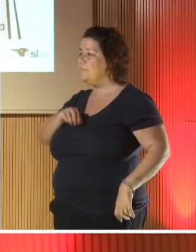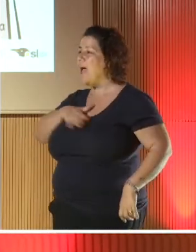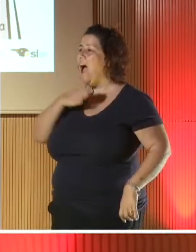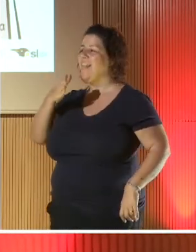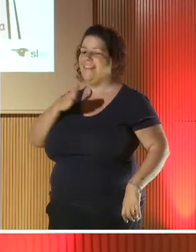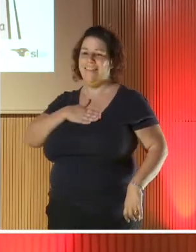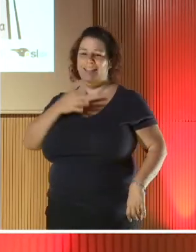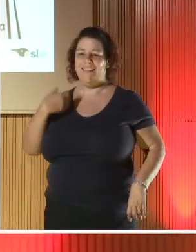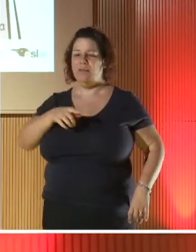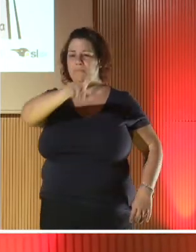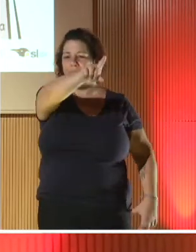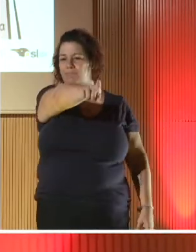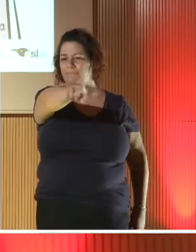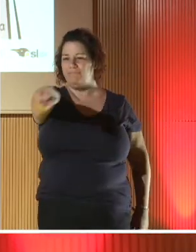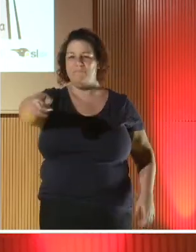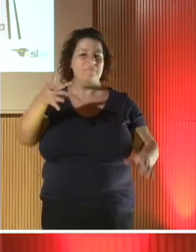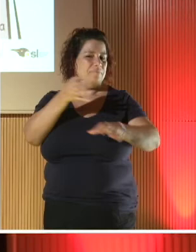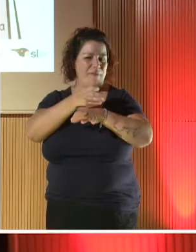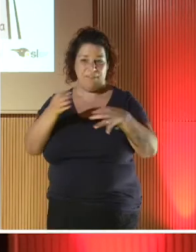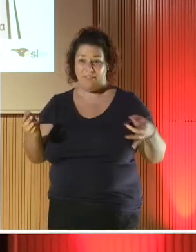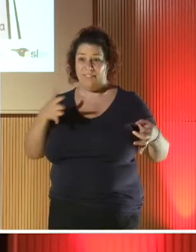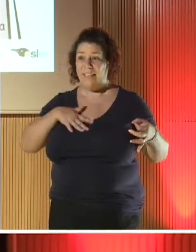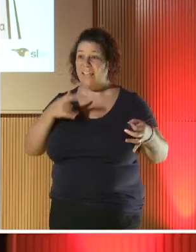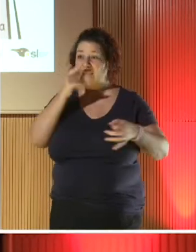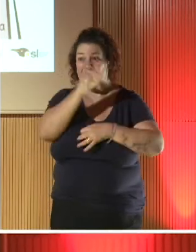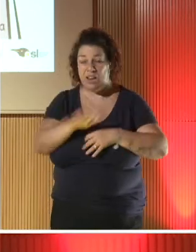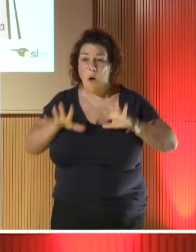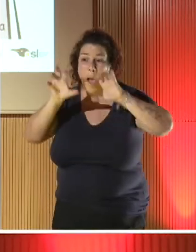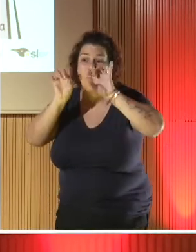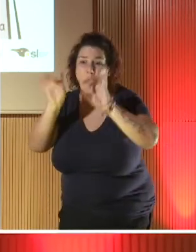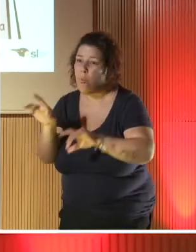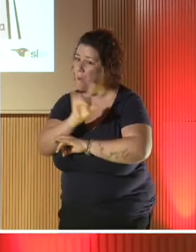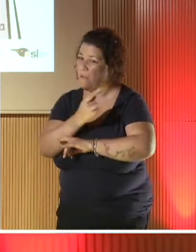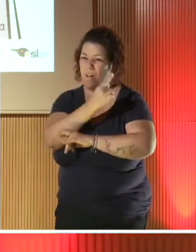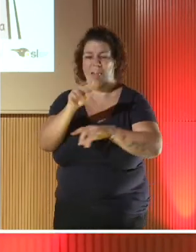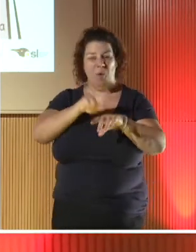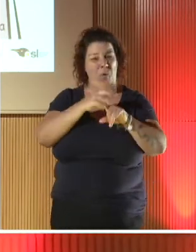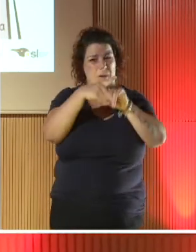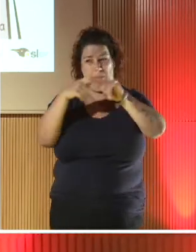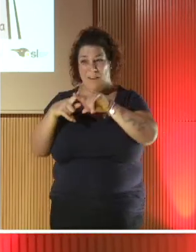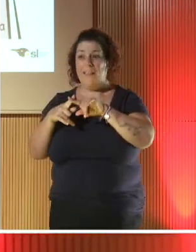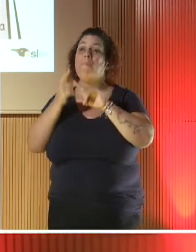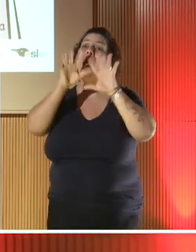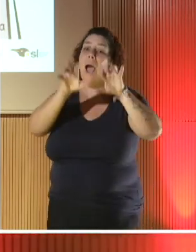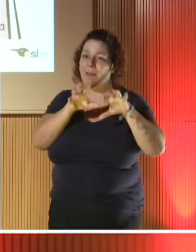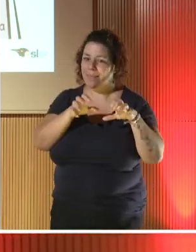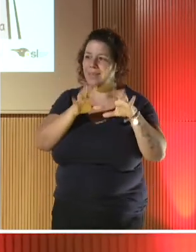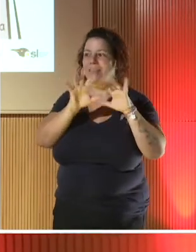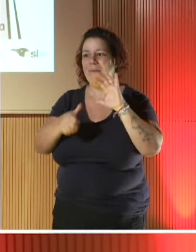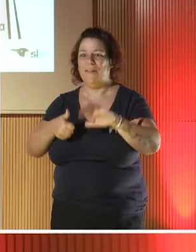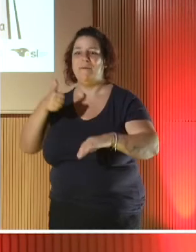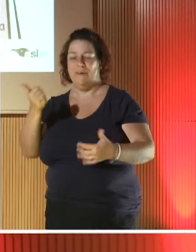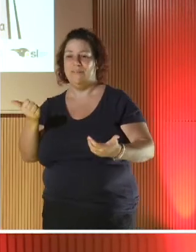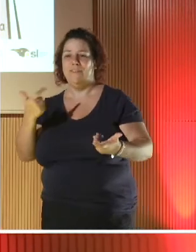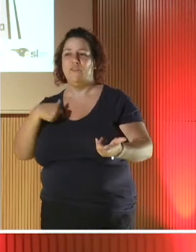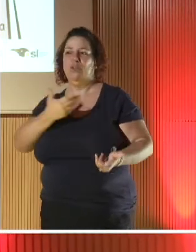ella ya señalaba perfectamente. ¿Quiere decir que todos los niños van a aprender a este ritmo? No, cada uno el suyo, pero los niños aprenden y aprenden más. Entonces yo